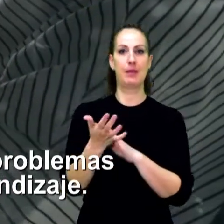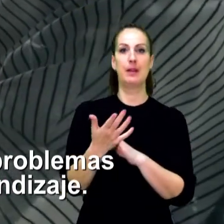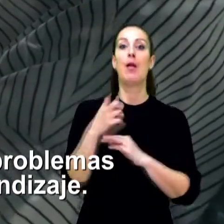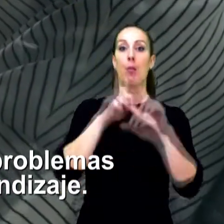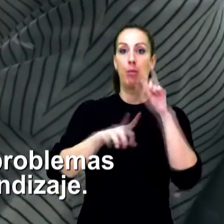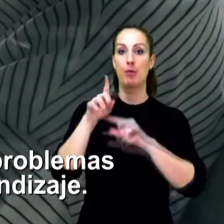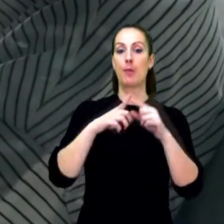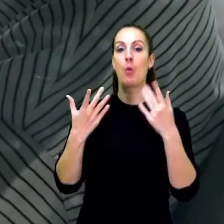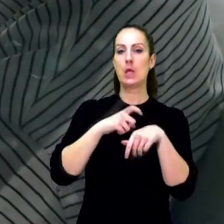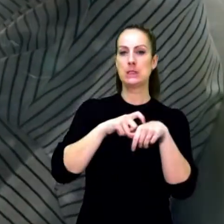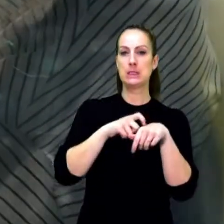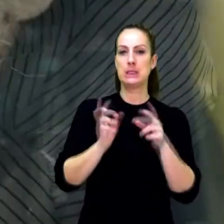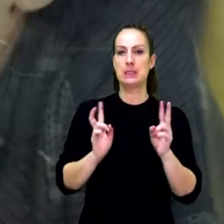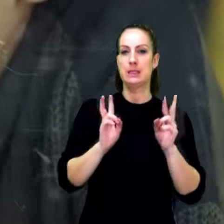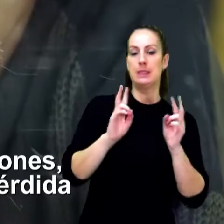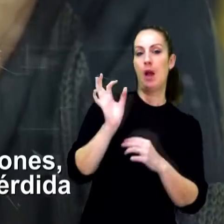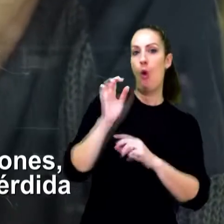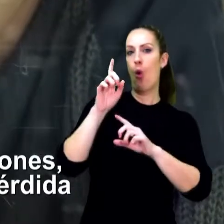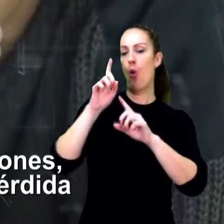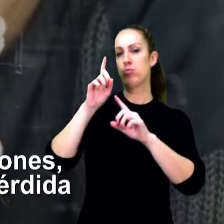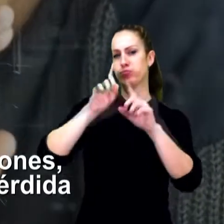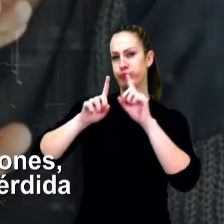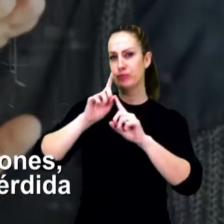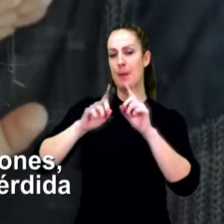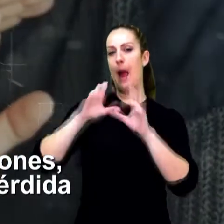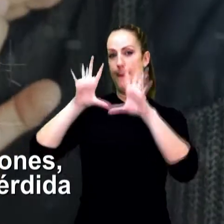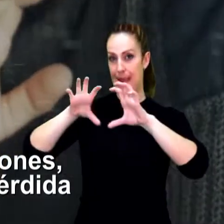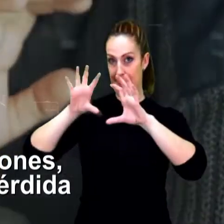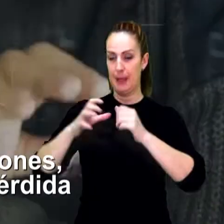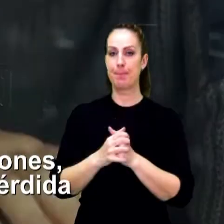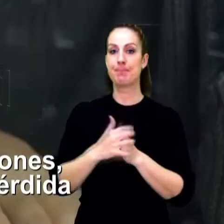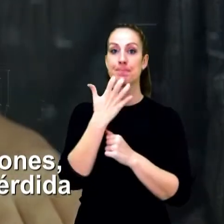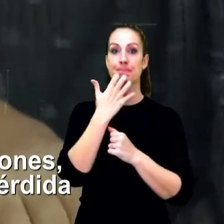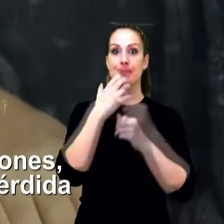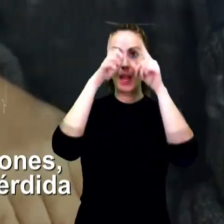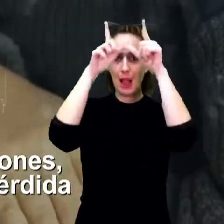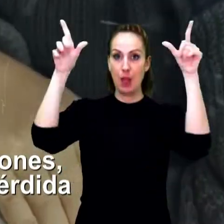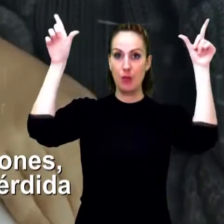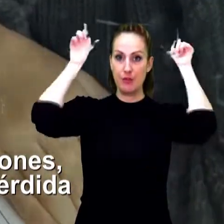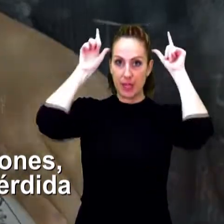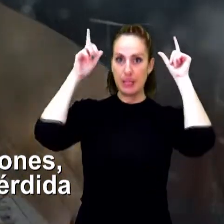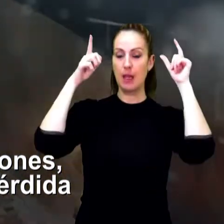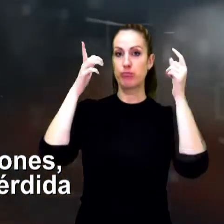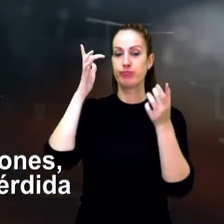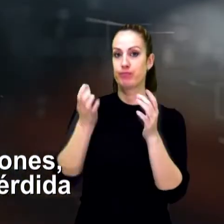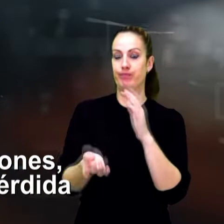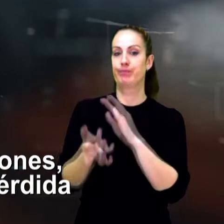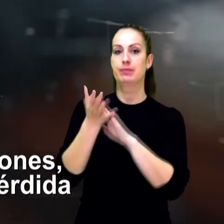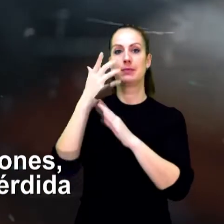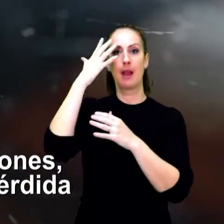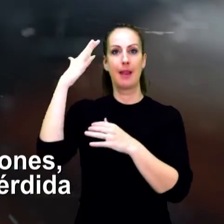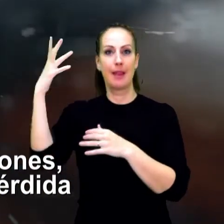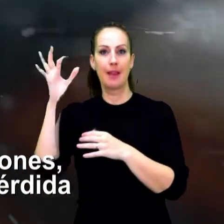o trastornos del aprendizaje. La esquizofrenia, que produce alucinaciones, pensamientos